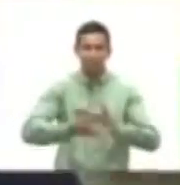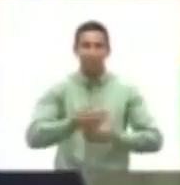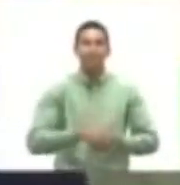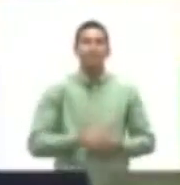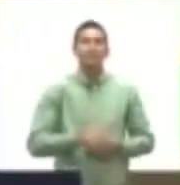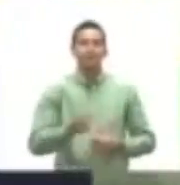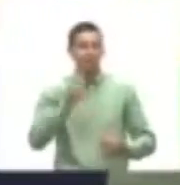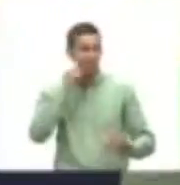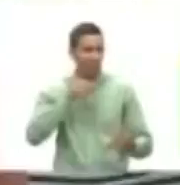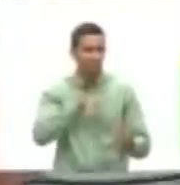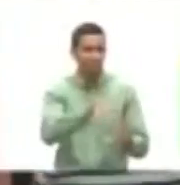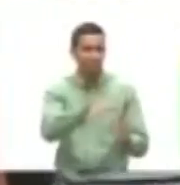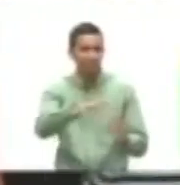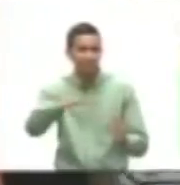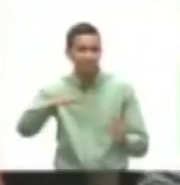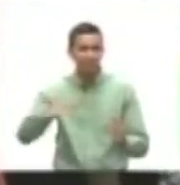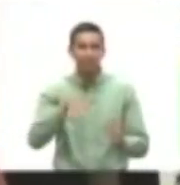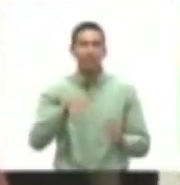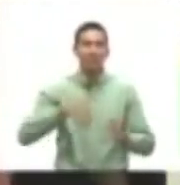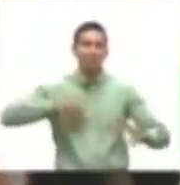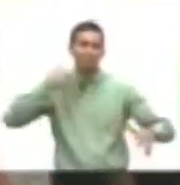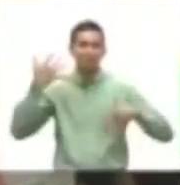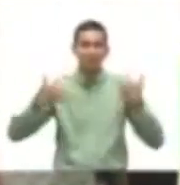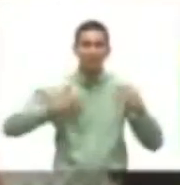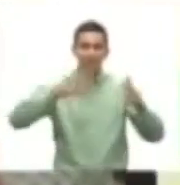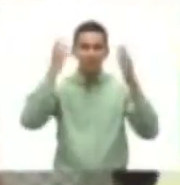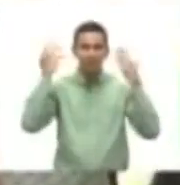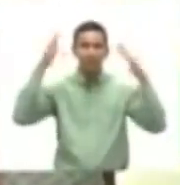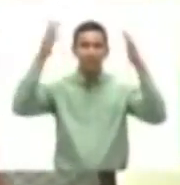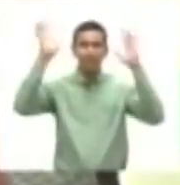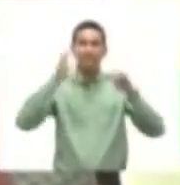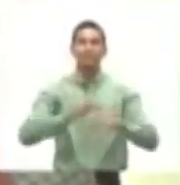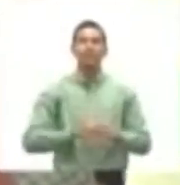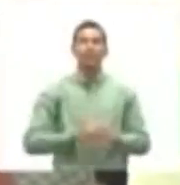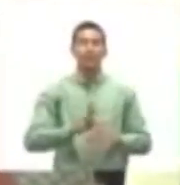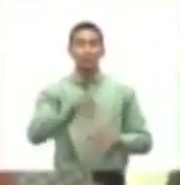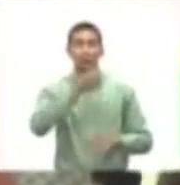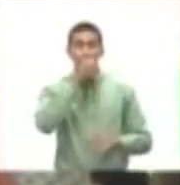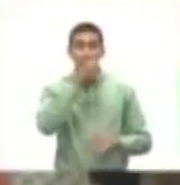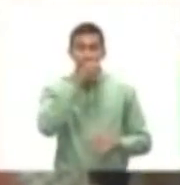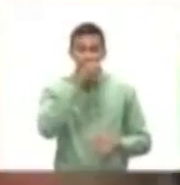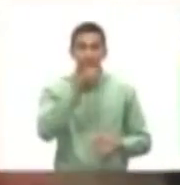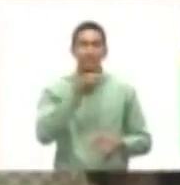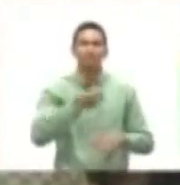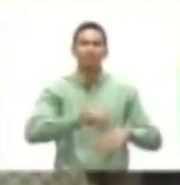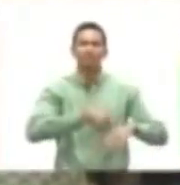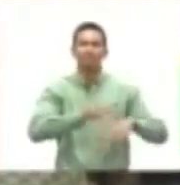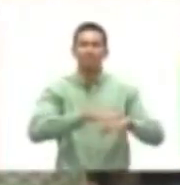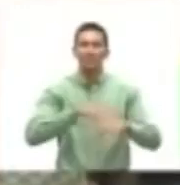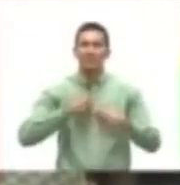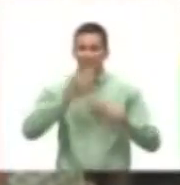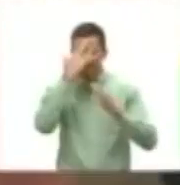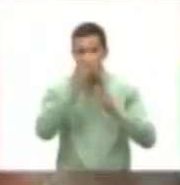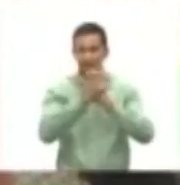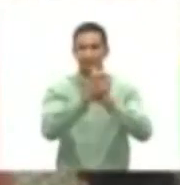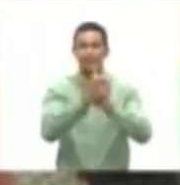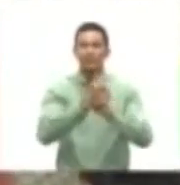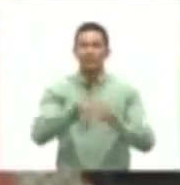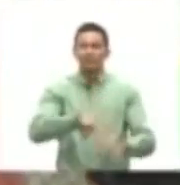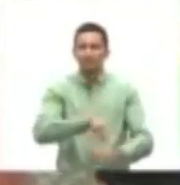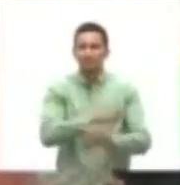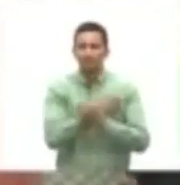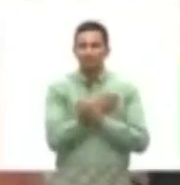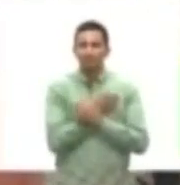a nuestras fiestas. A las noticias de Telecaribe y a las noticias.co les mando un saludo lleno de amor de parte de su reina del carnaval